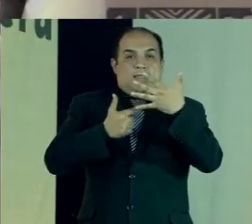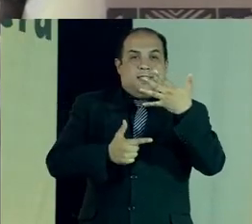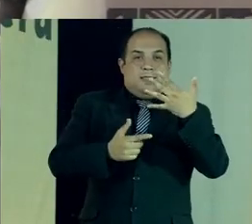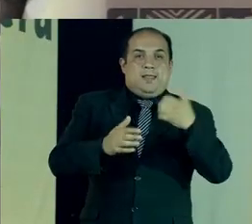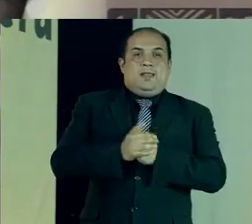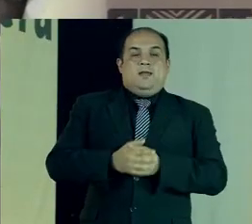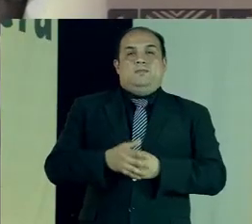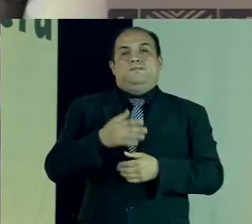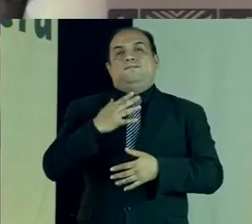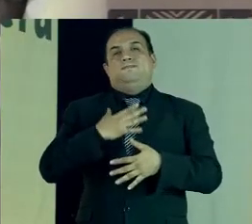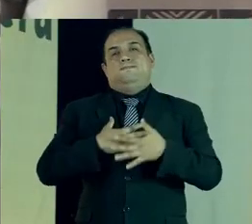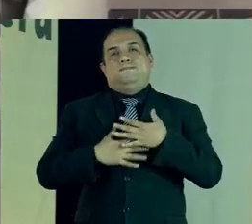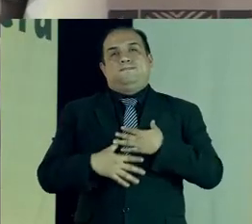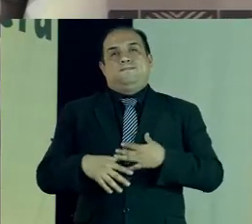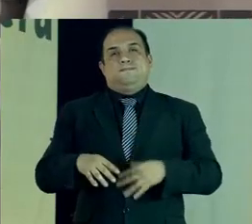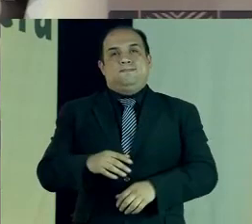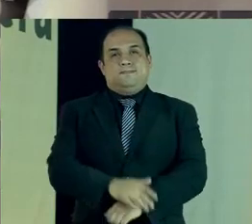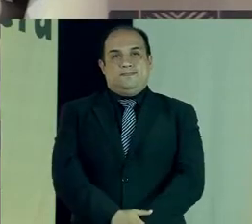exhaustiva